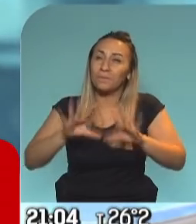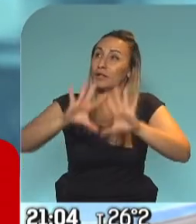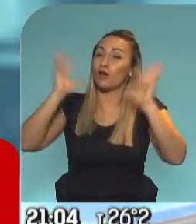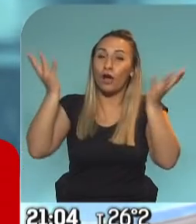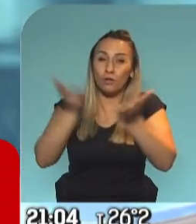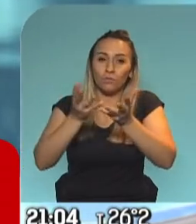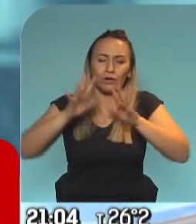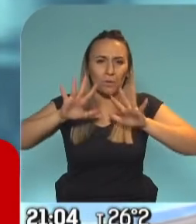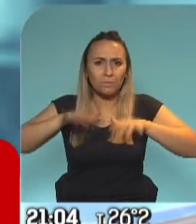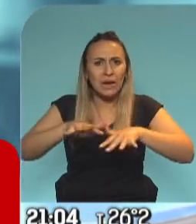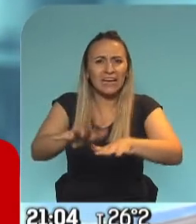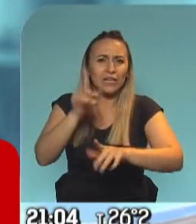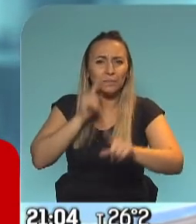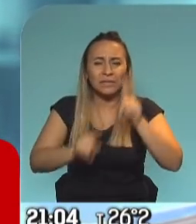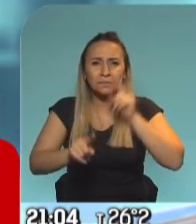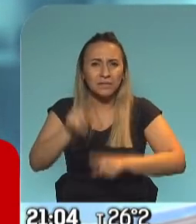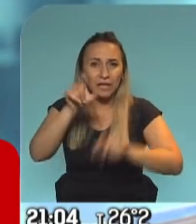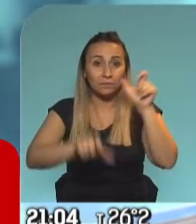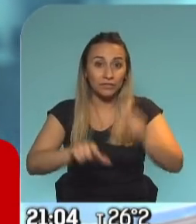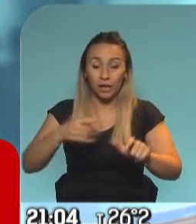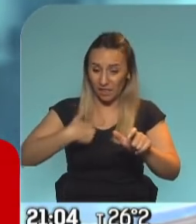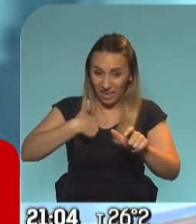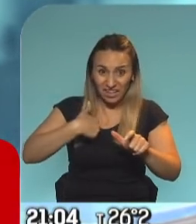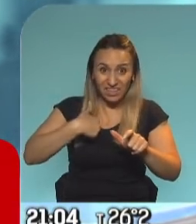procesión de miles de argentinos que fueron a despedir la Casa Rosada.